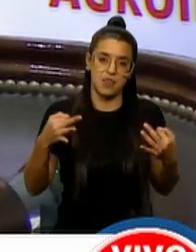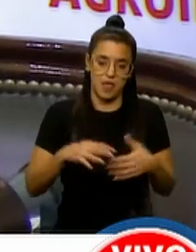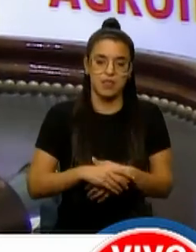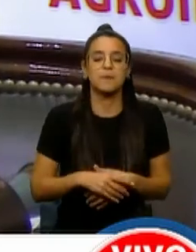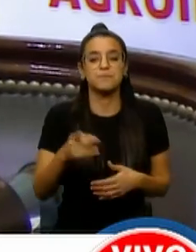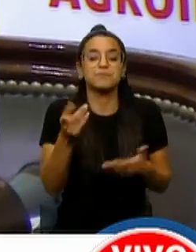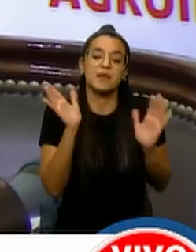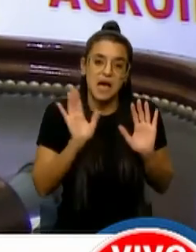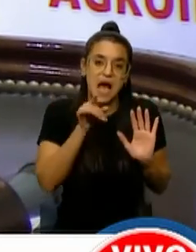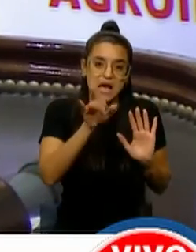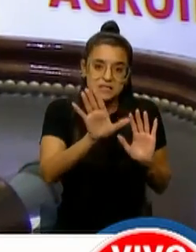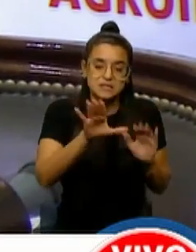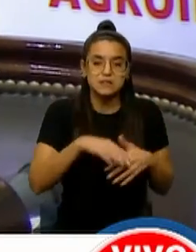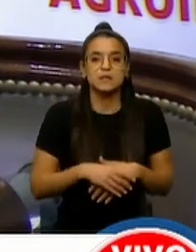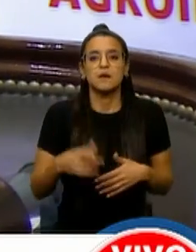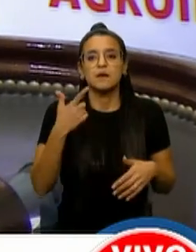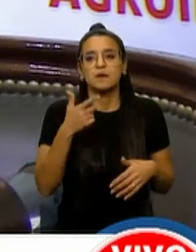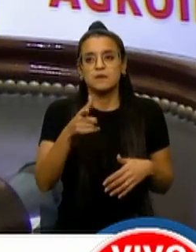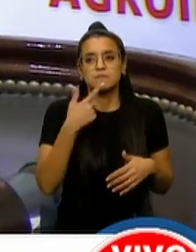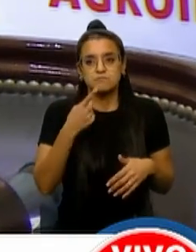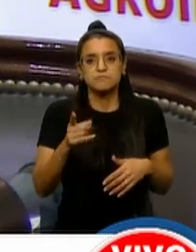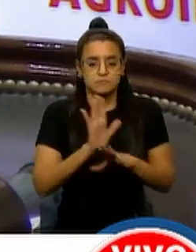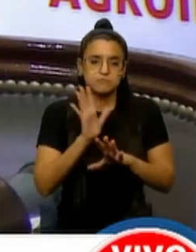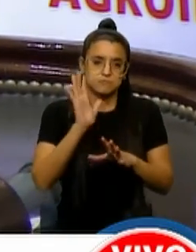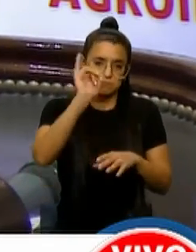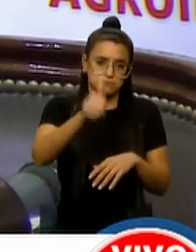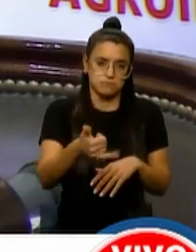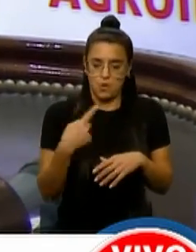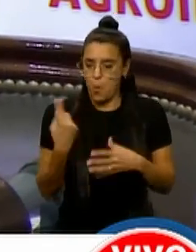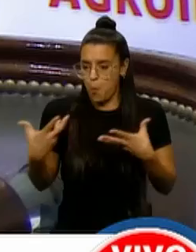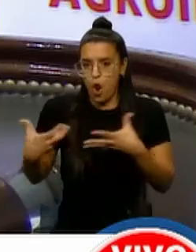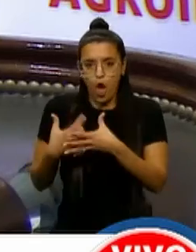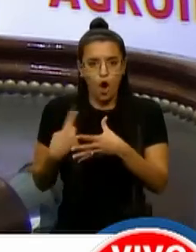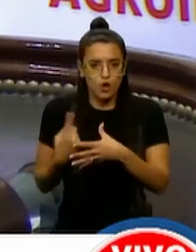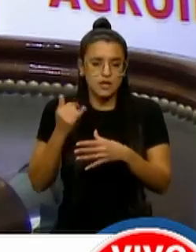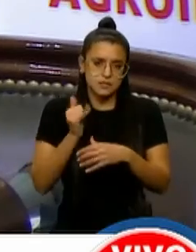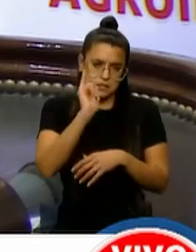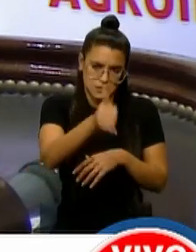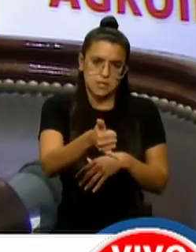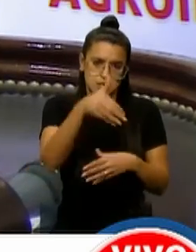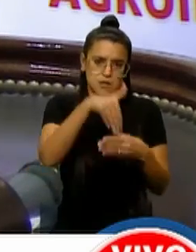Así que en ese sentido descuento el apoyo de todo nuestro interbloque y vamos